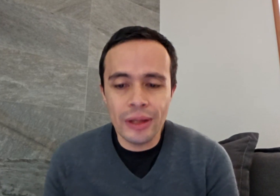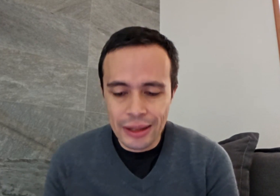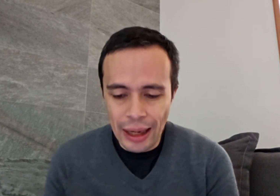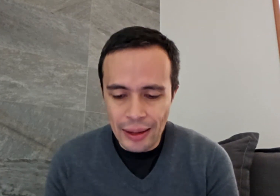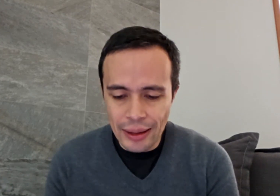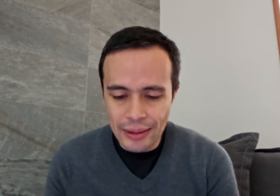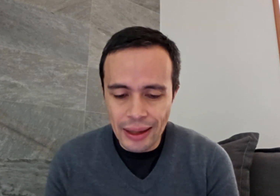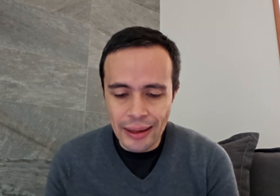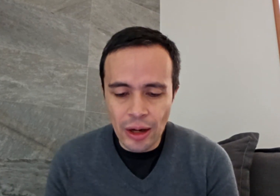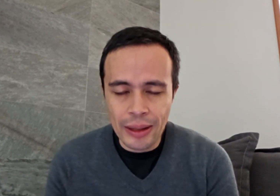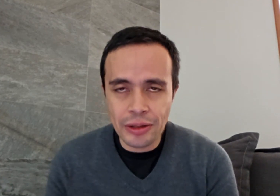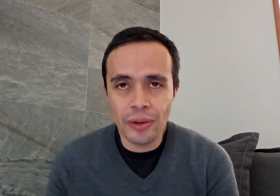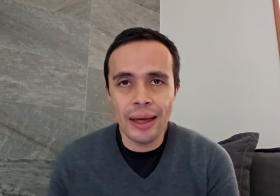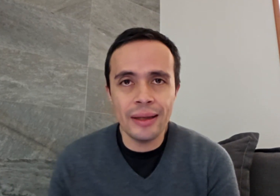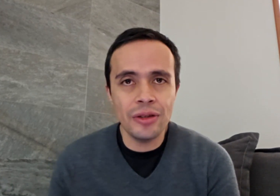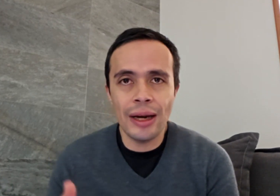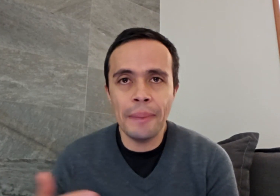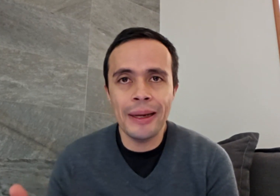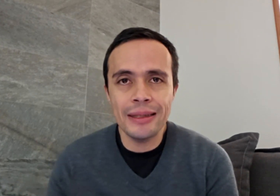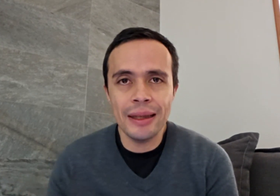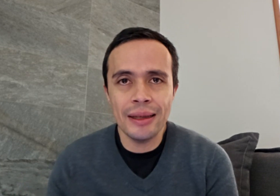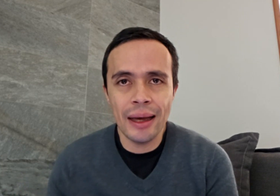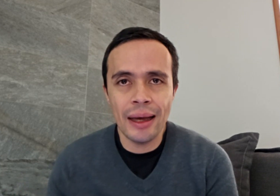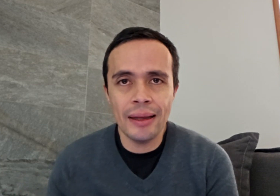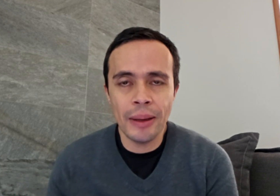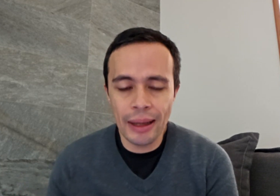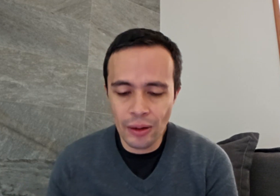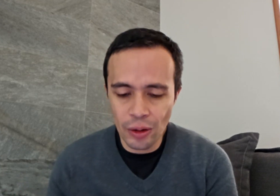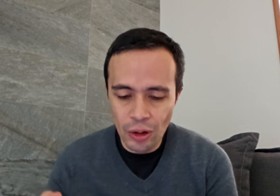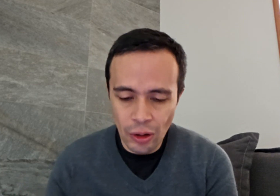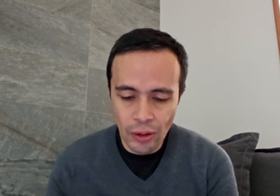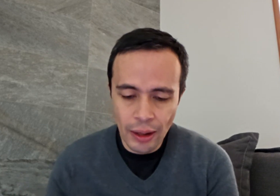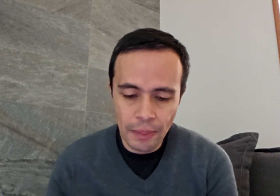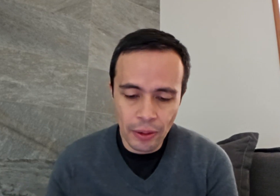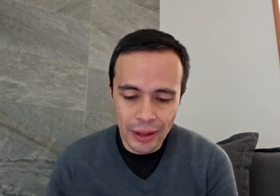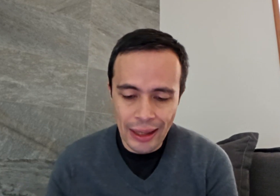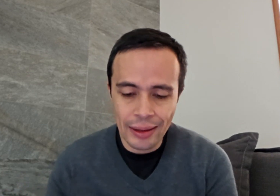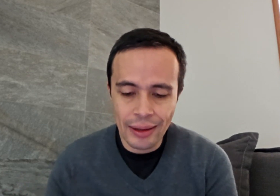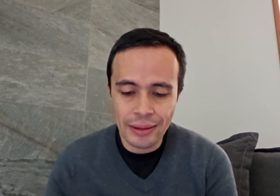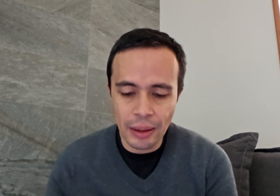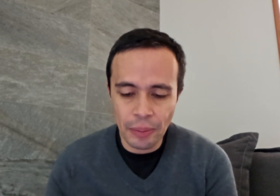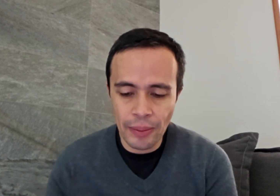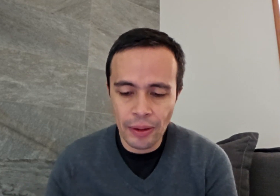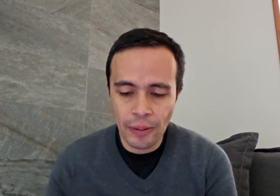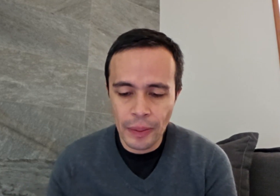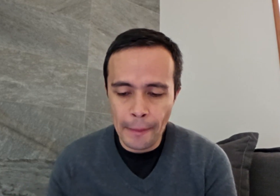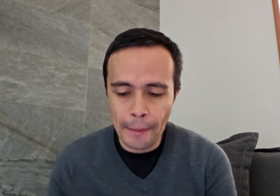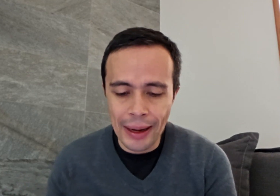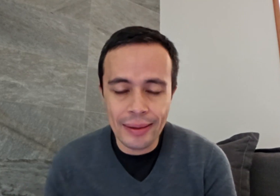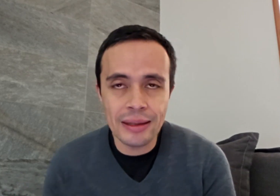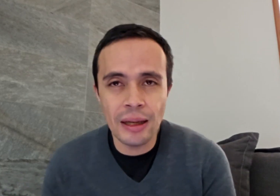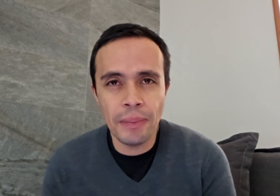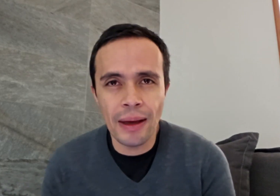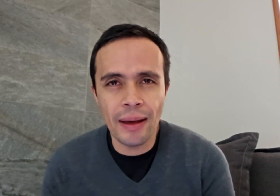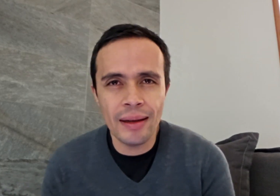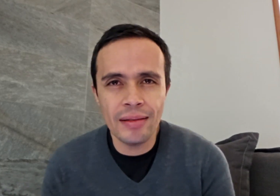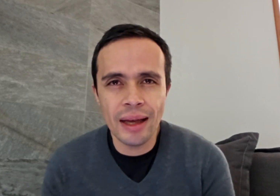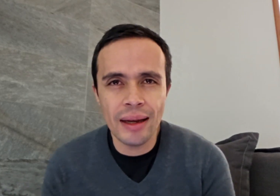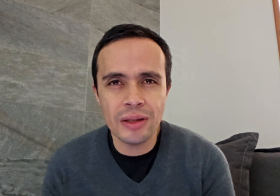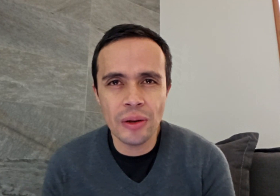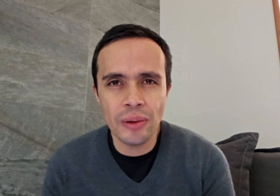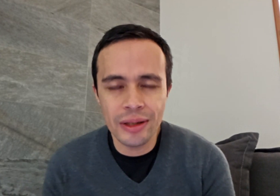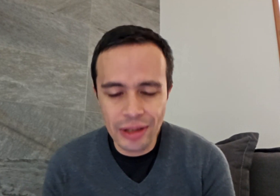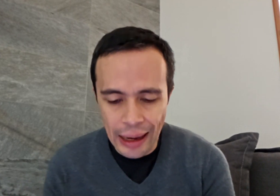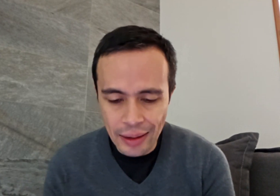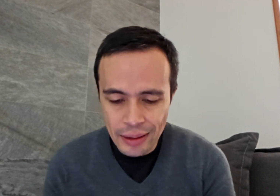Poder Judicial y esta renovación, ha dicho la presidenta de México, lo importante es que el pueblo participe en